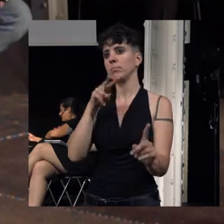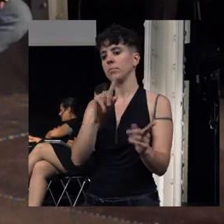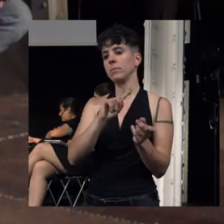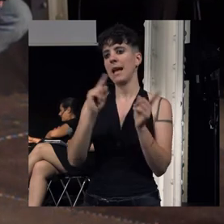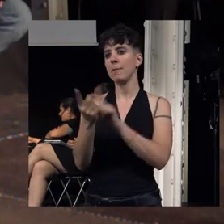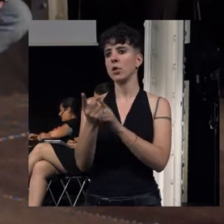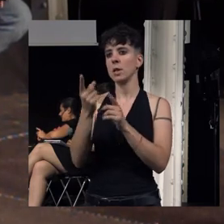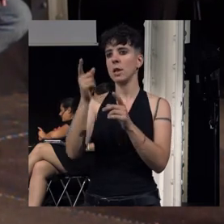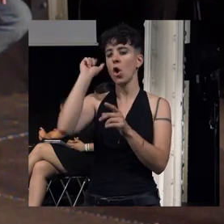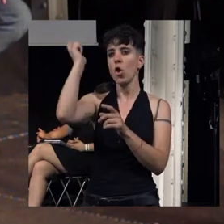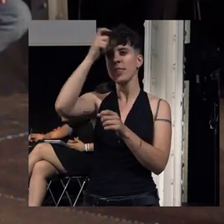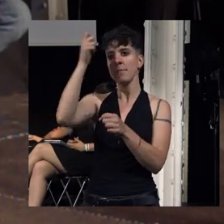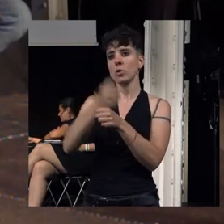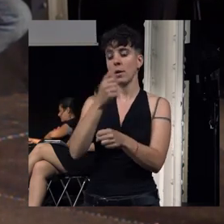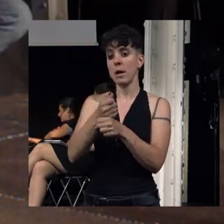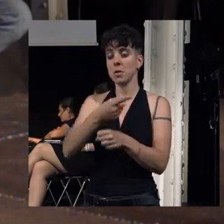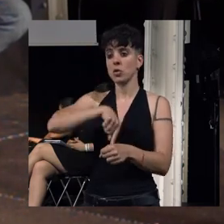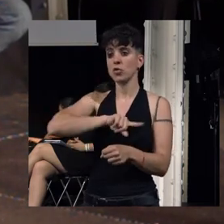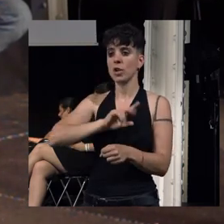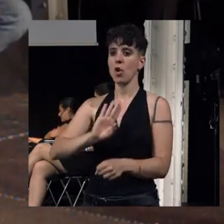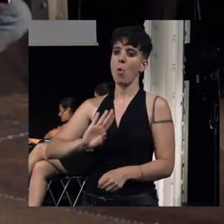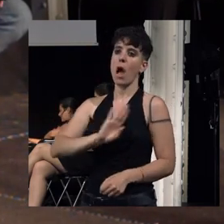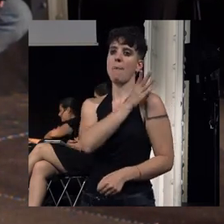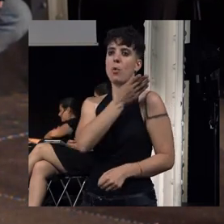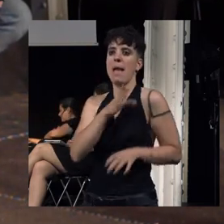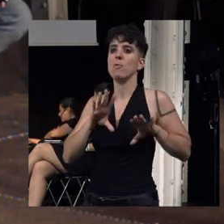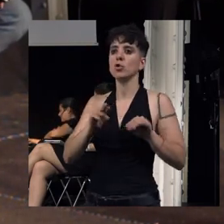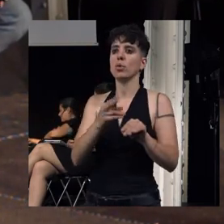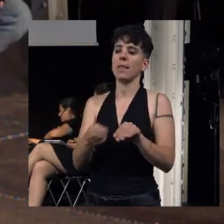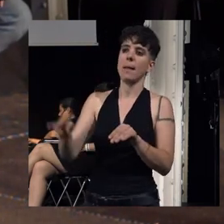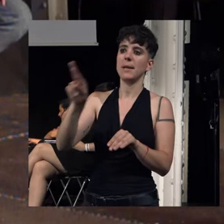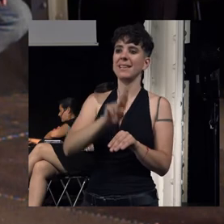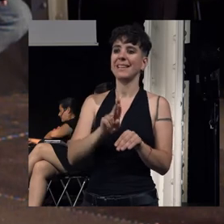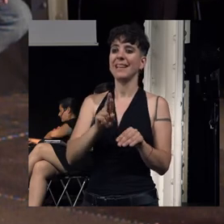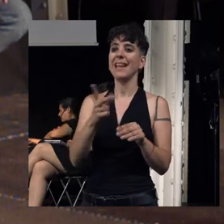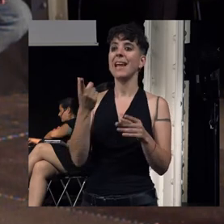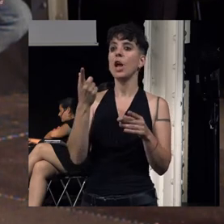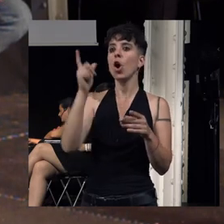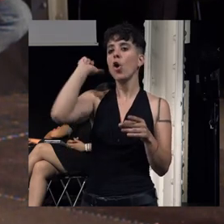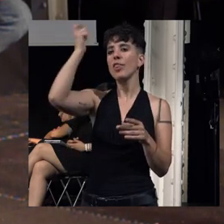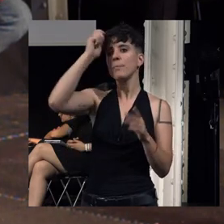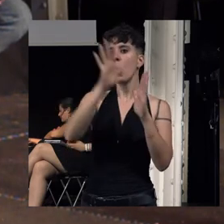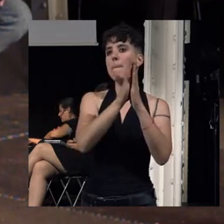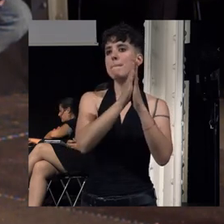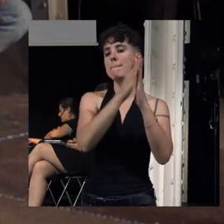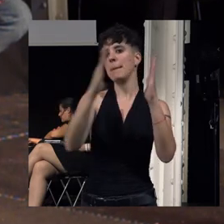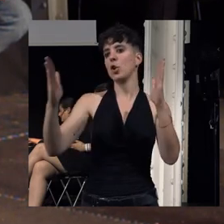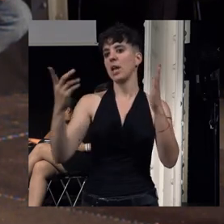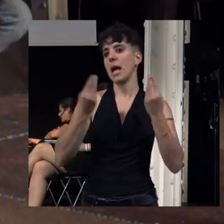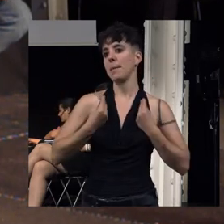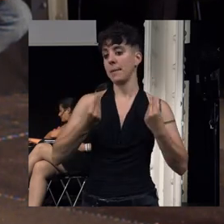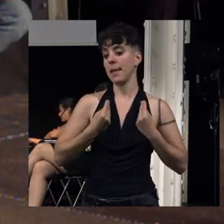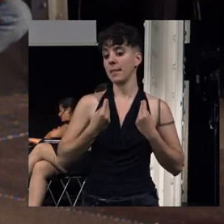que nos apropiamos y reutilizamos, que es el concepto de biblioteca viviente, que lo hacemos en